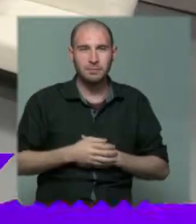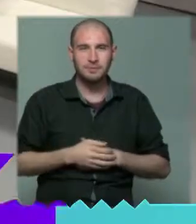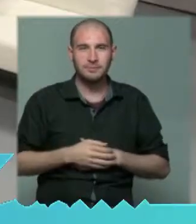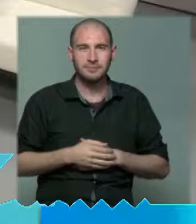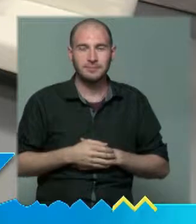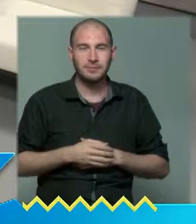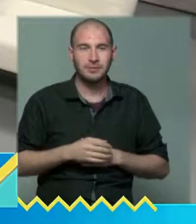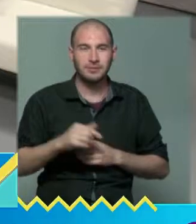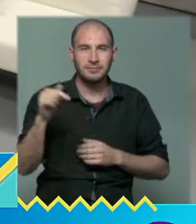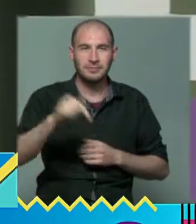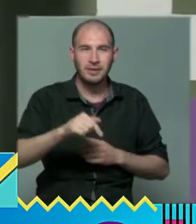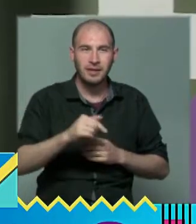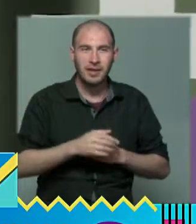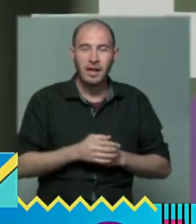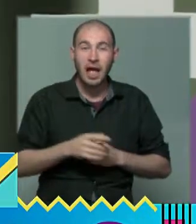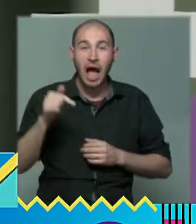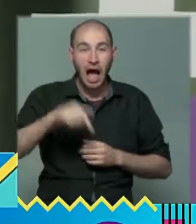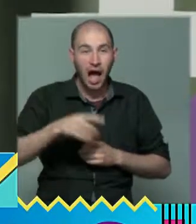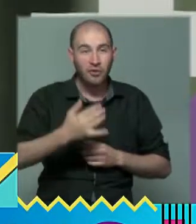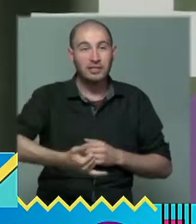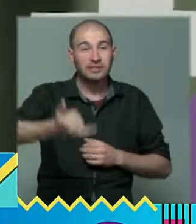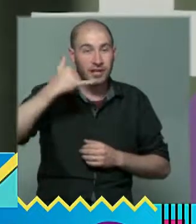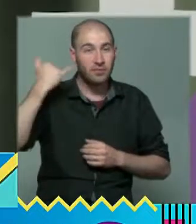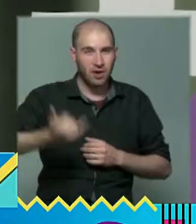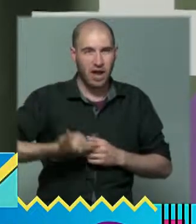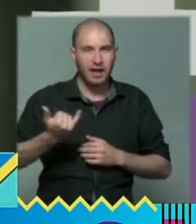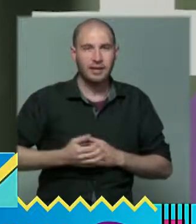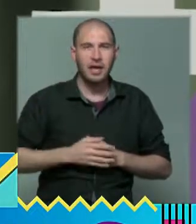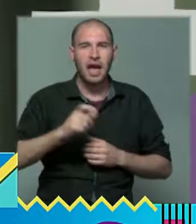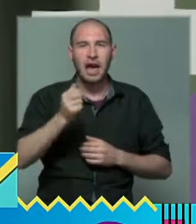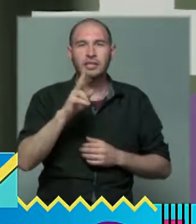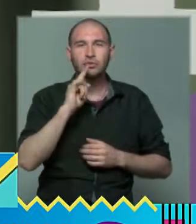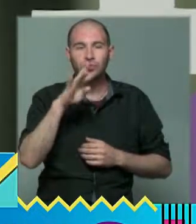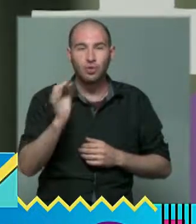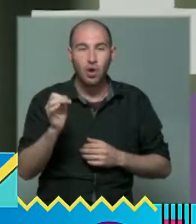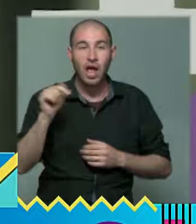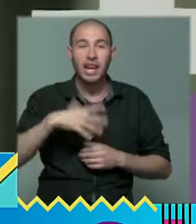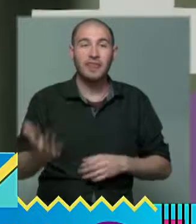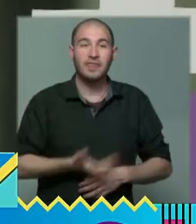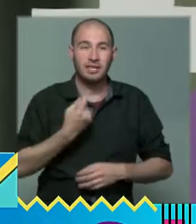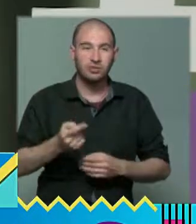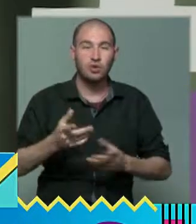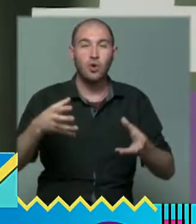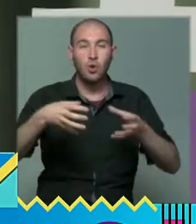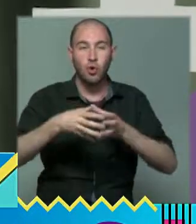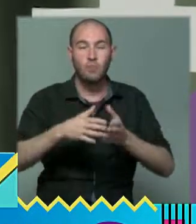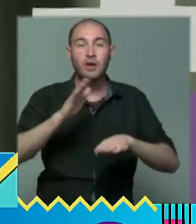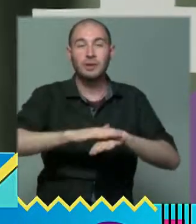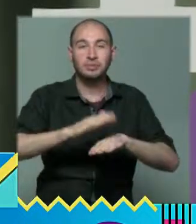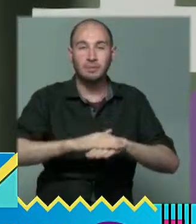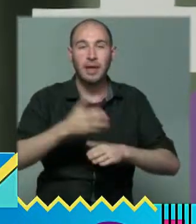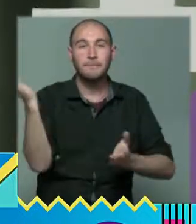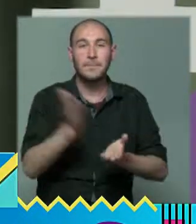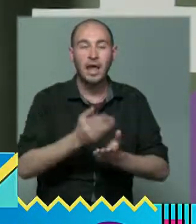tema a tener en cuenta. Bueno, tenemos justamente comunicación telefónica con Arturo Piracés, él es el director del Sistema de Responsabilidad